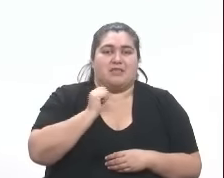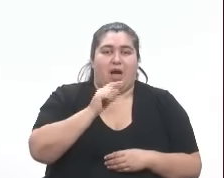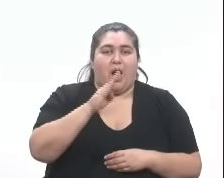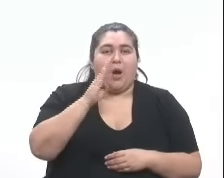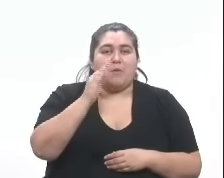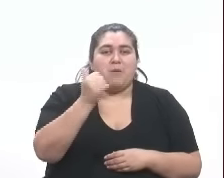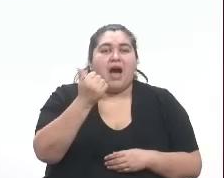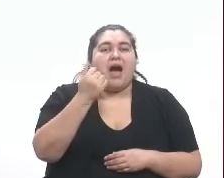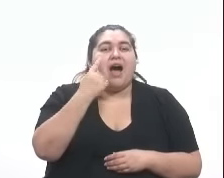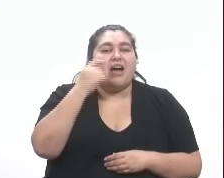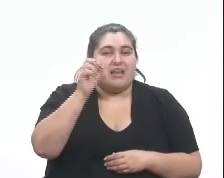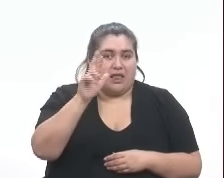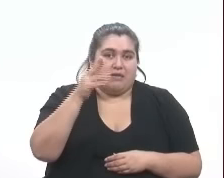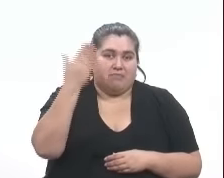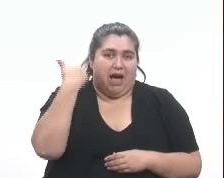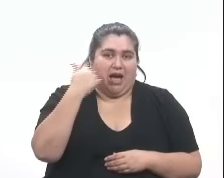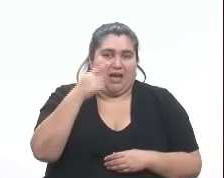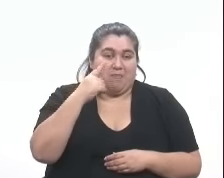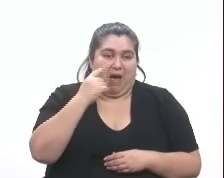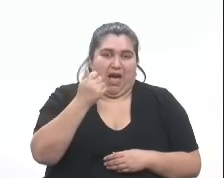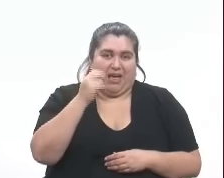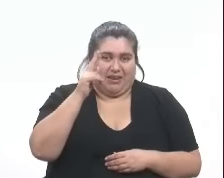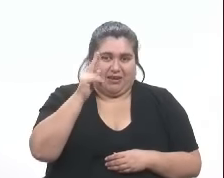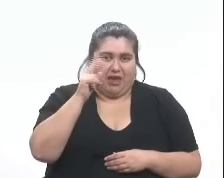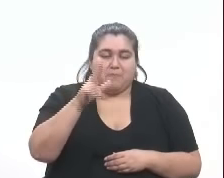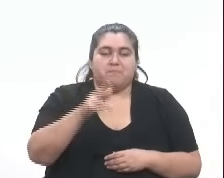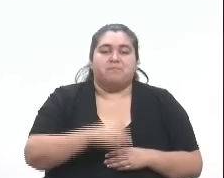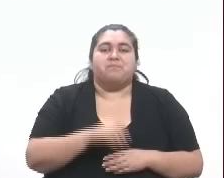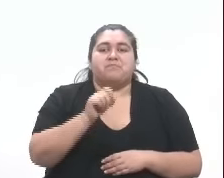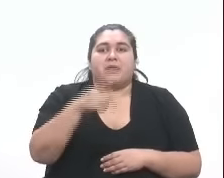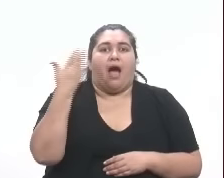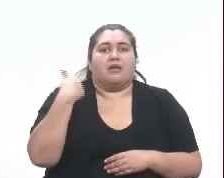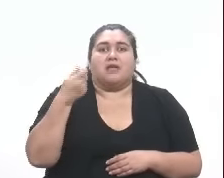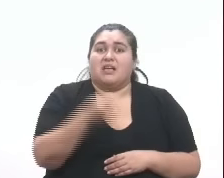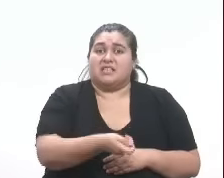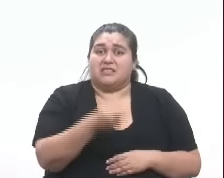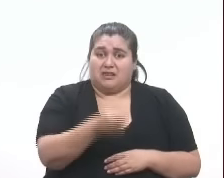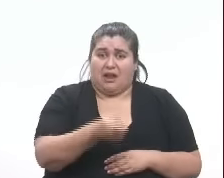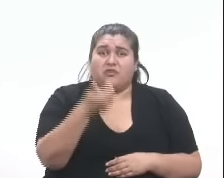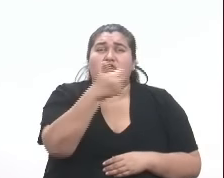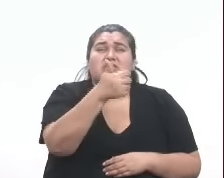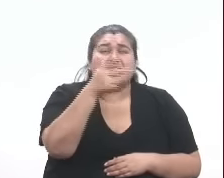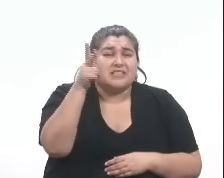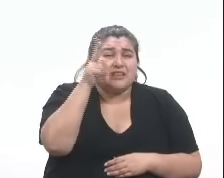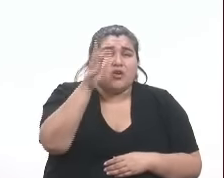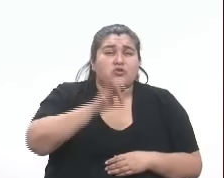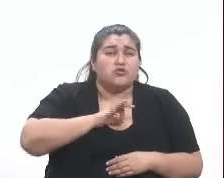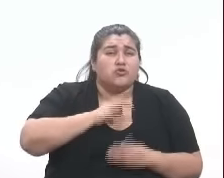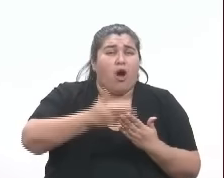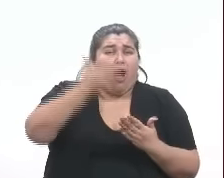el fusilamiento de Valle, pero en realidad es el asesinato de Valle. Hace 68 años